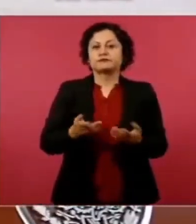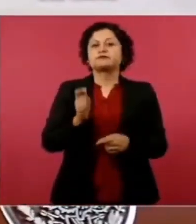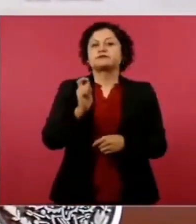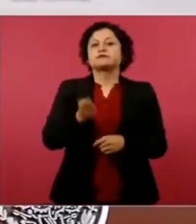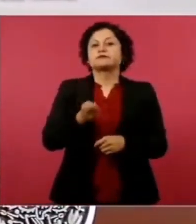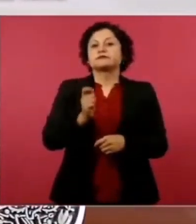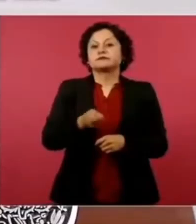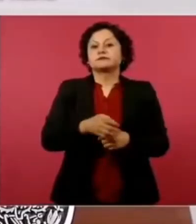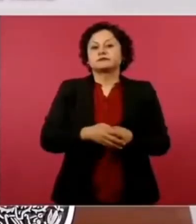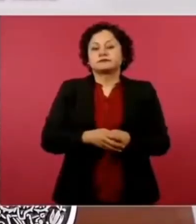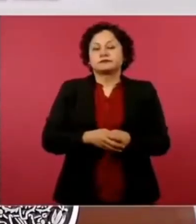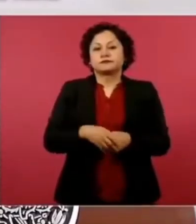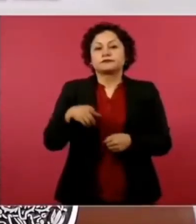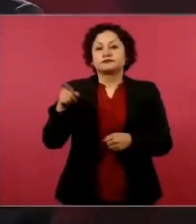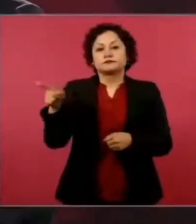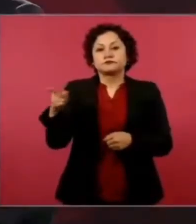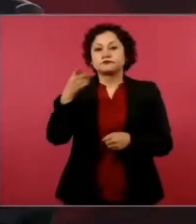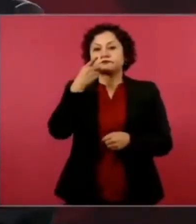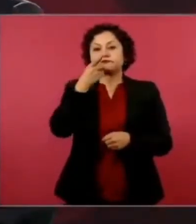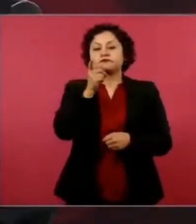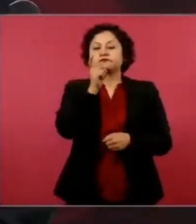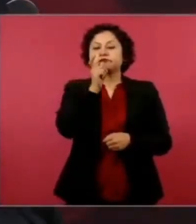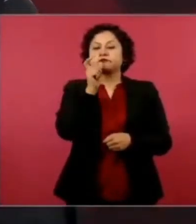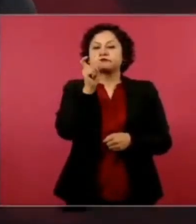desarrollo estabilizador,